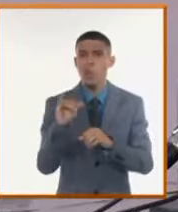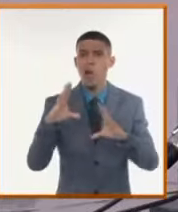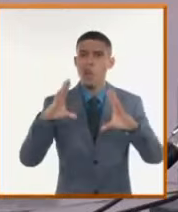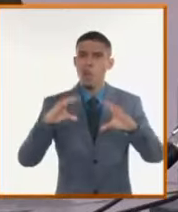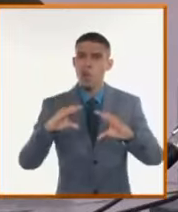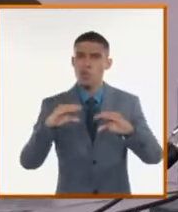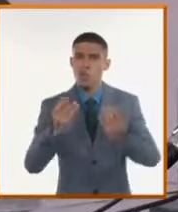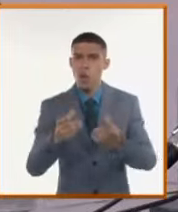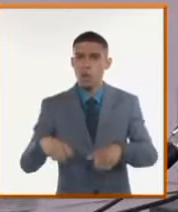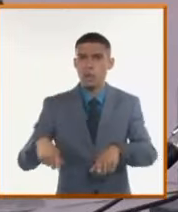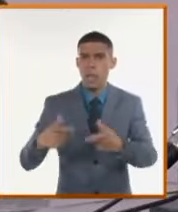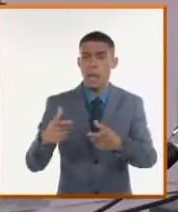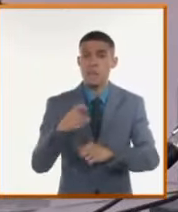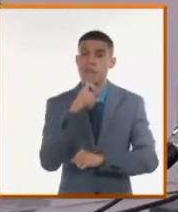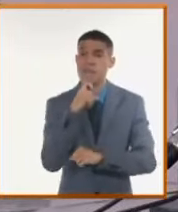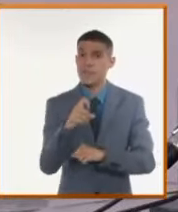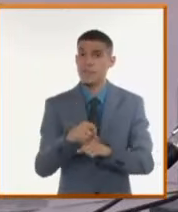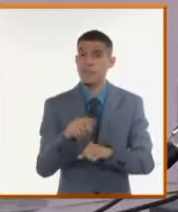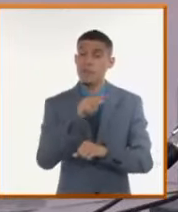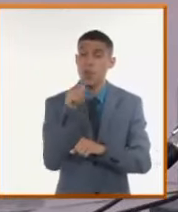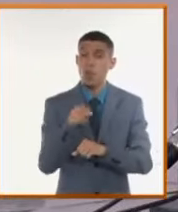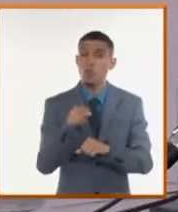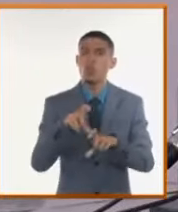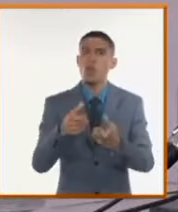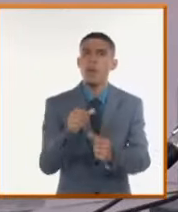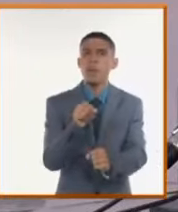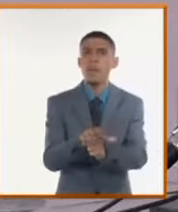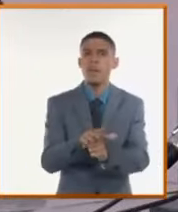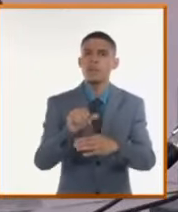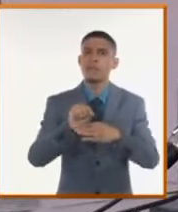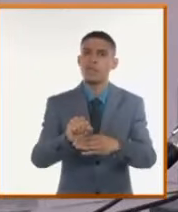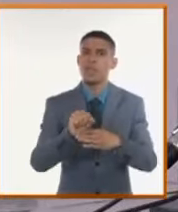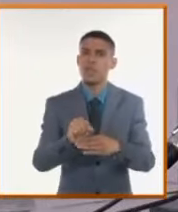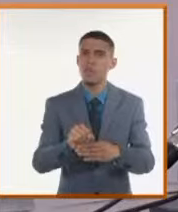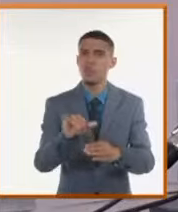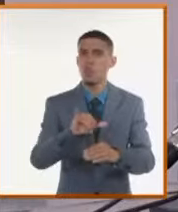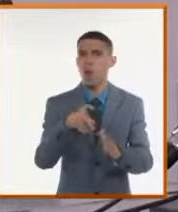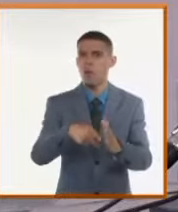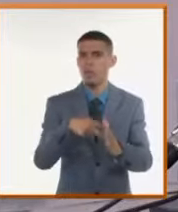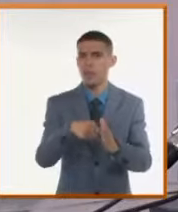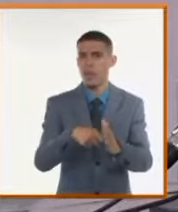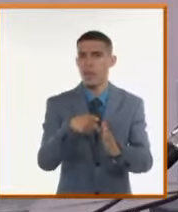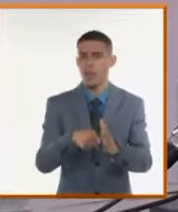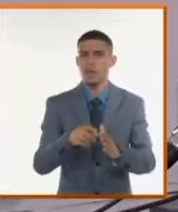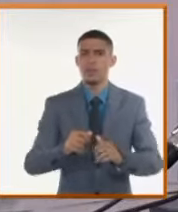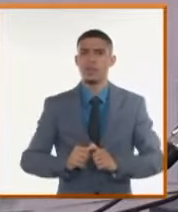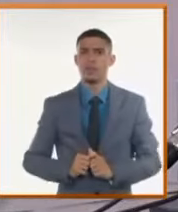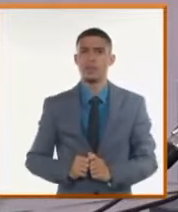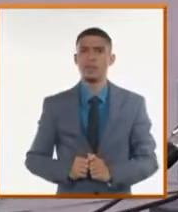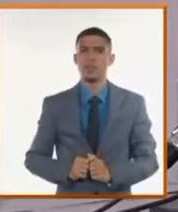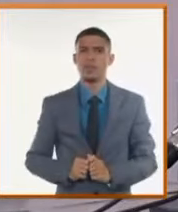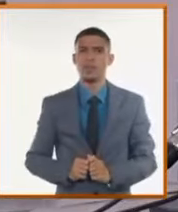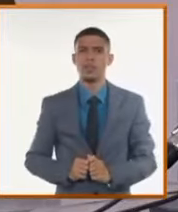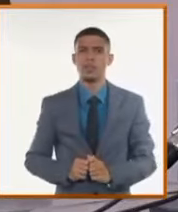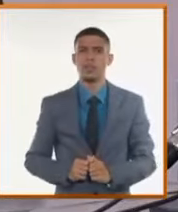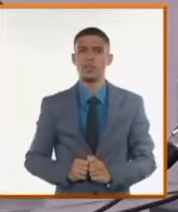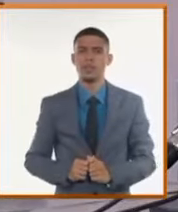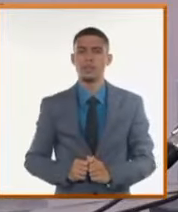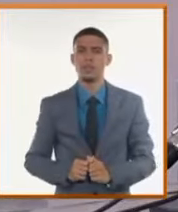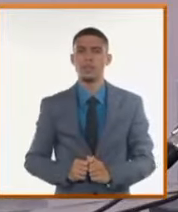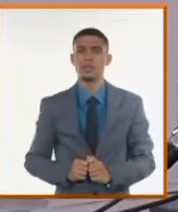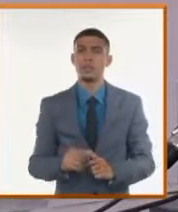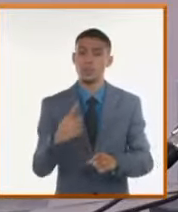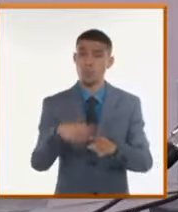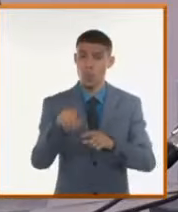etcétera y me pregunto cuánto estará de servicio nuevamente el expreso eh Mientras tanto eh edy